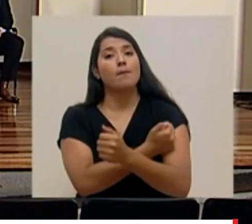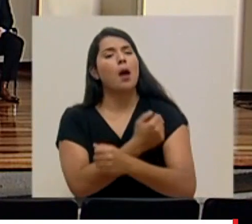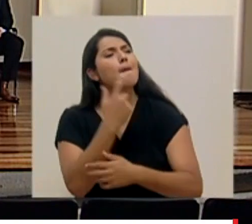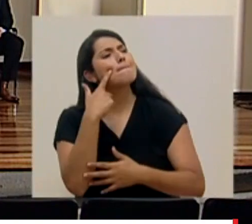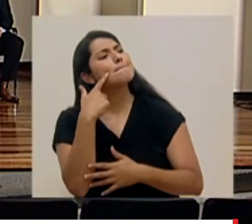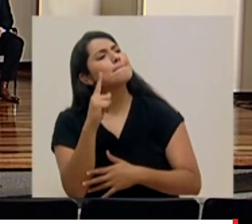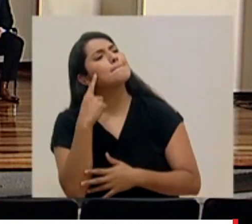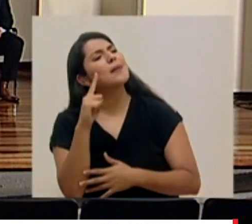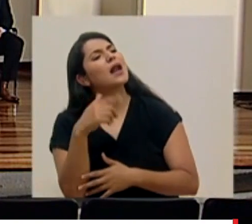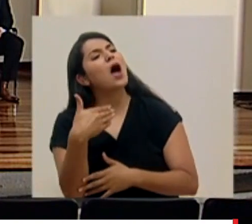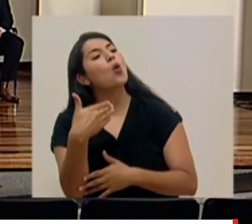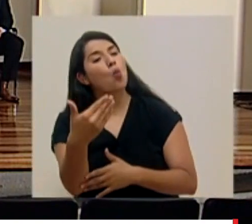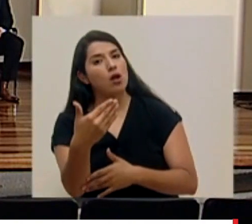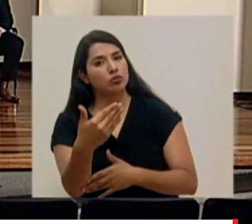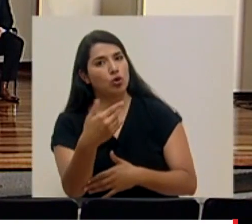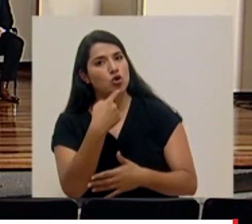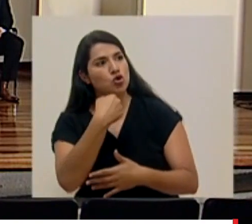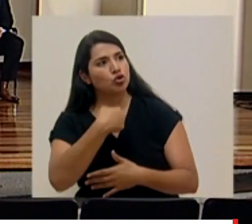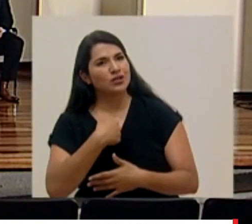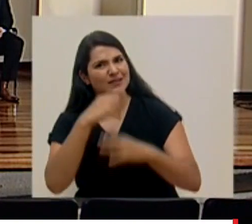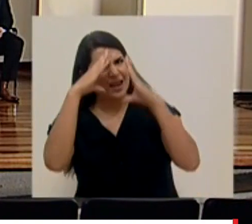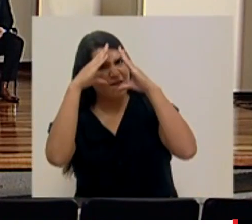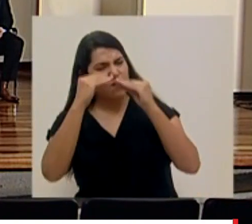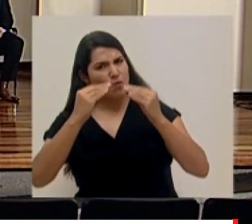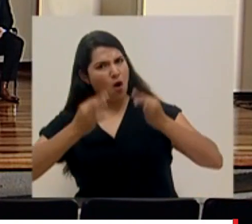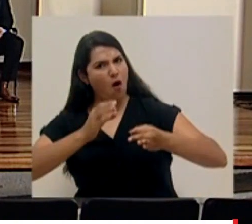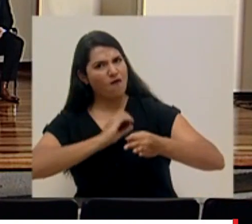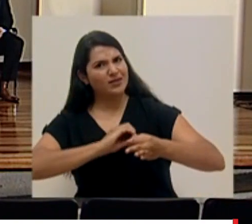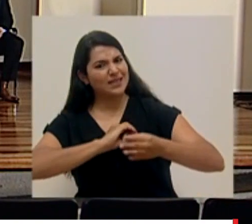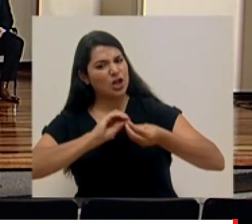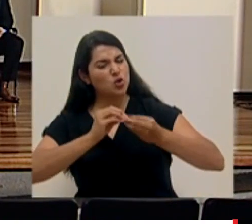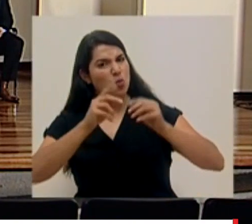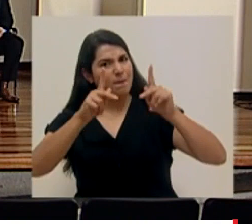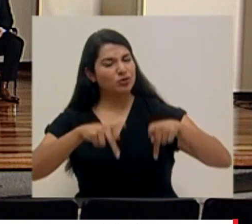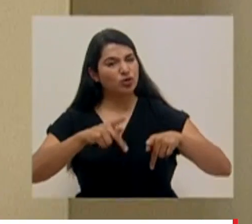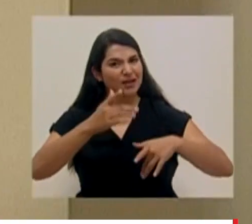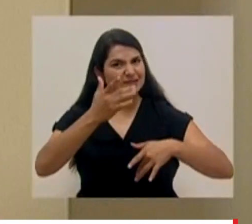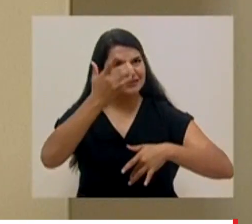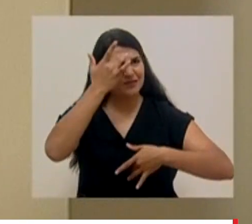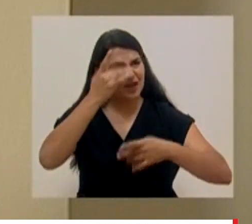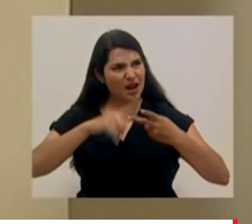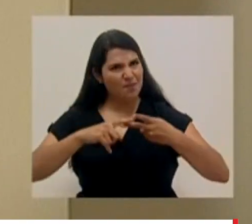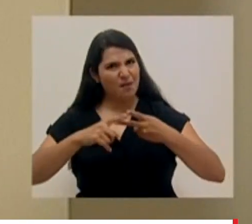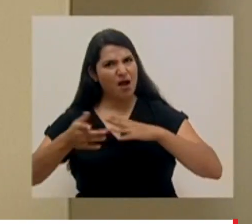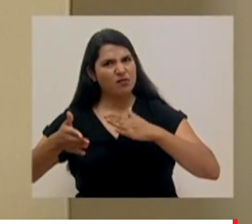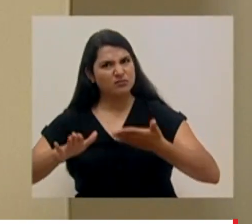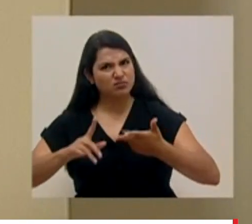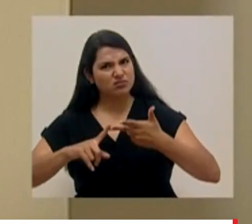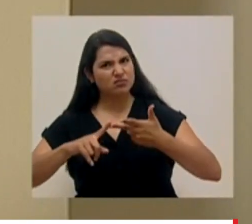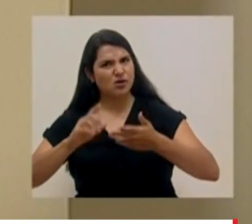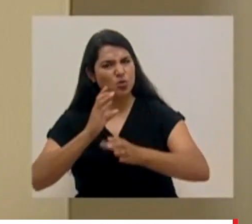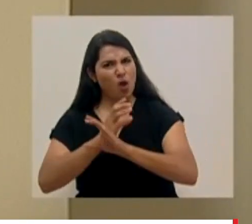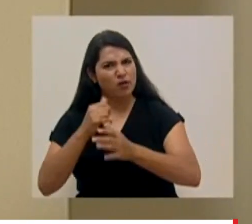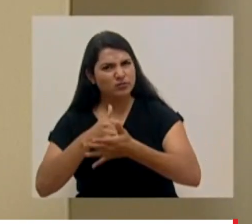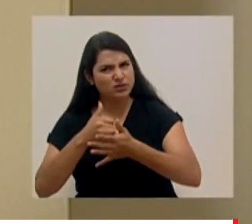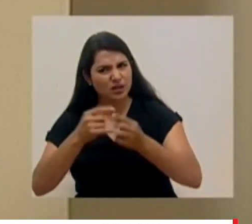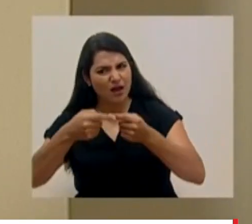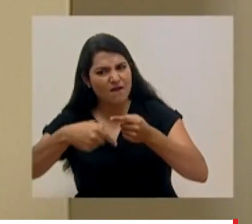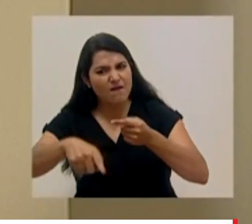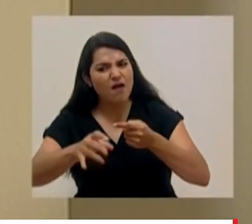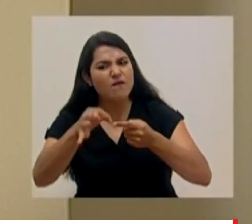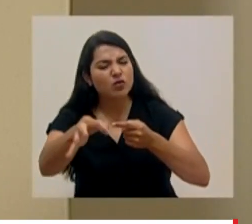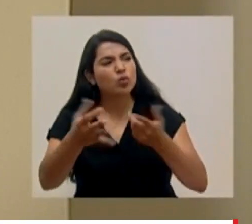estarían, don Daniel? ¿Perdón? Las nuevas proyecciones oficiales de la pandemia, ¿para cuándo las podríamos tener? Bueno, ya las proyecciones las estamos manejando cada 15